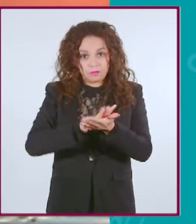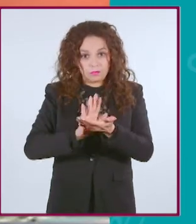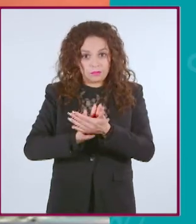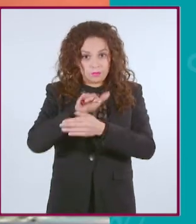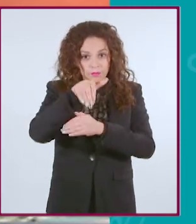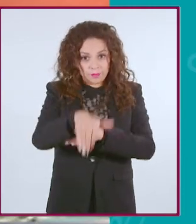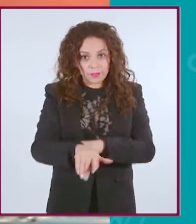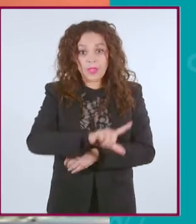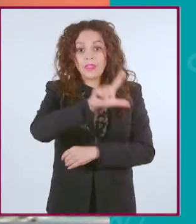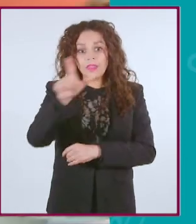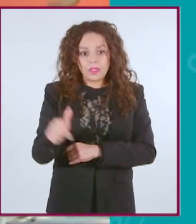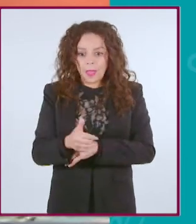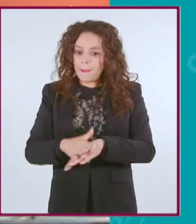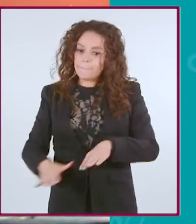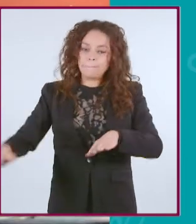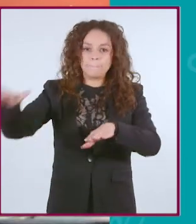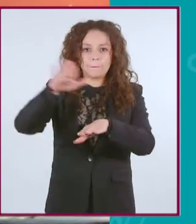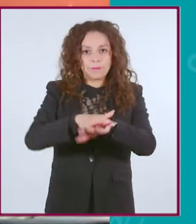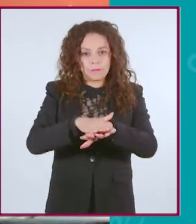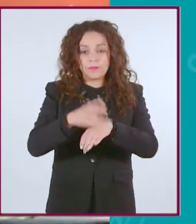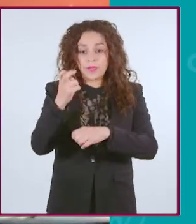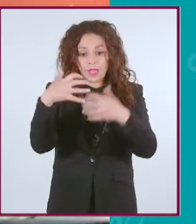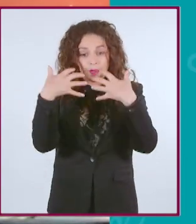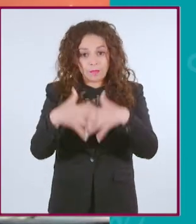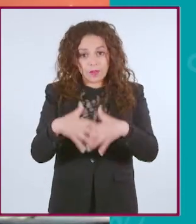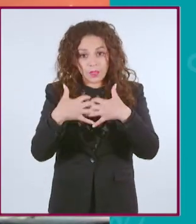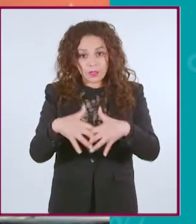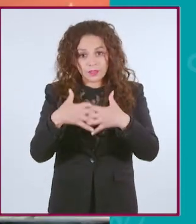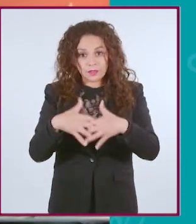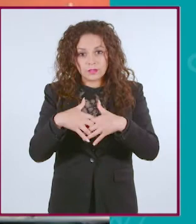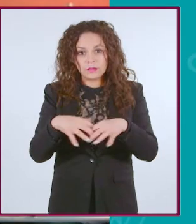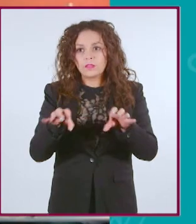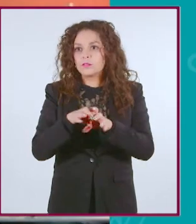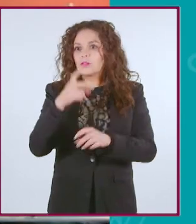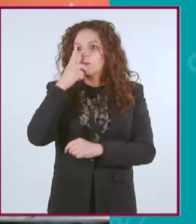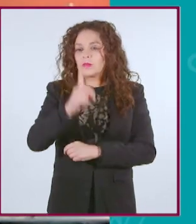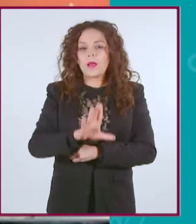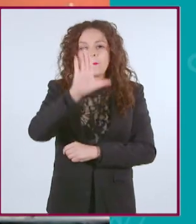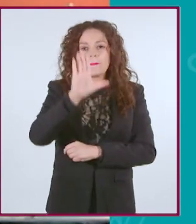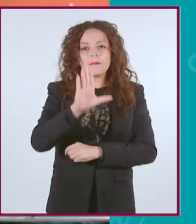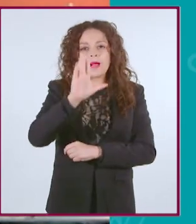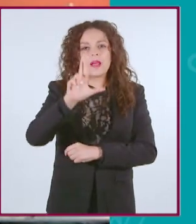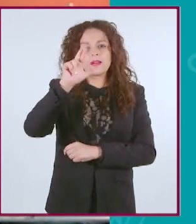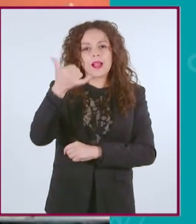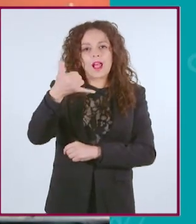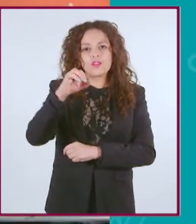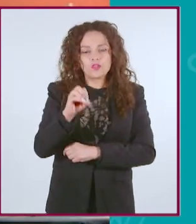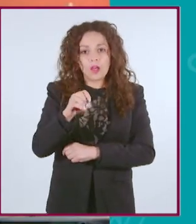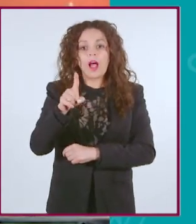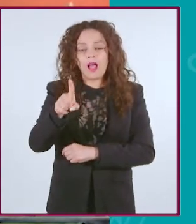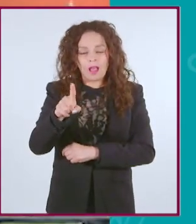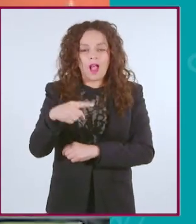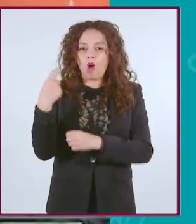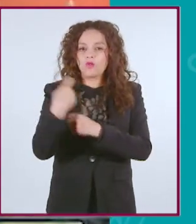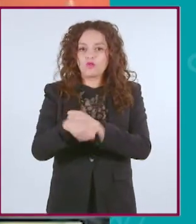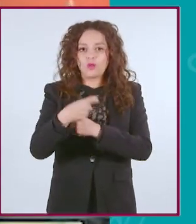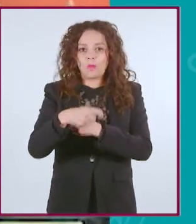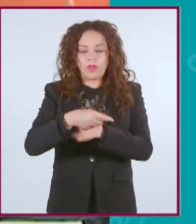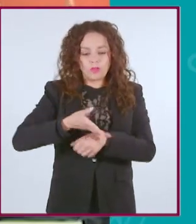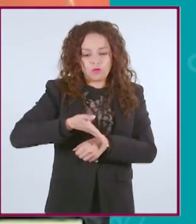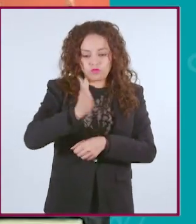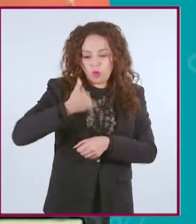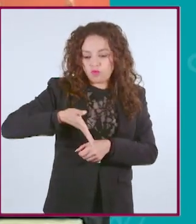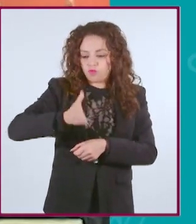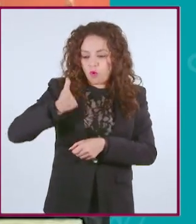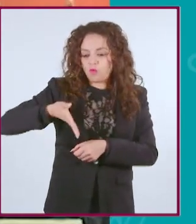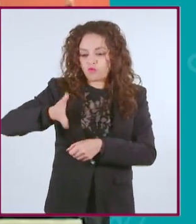después se coloca encima. Y lo que hace la máquina en forma, ahora sí que de rayo láser, corta automáticamente todo lo que está